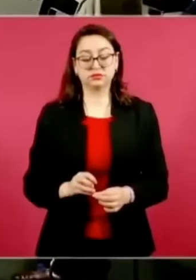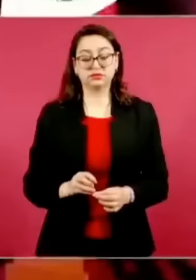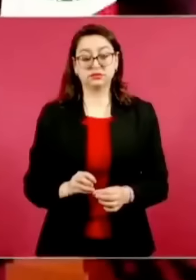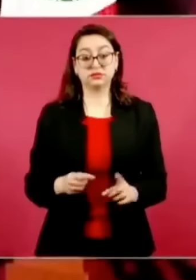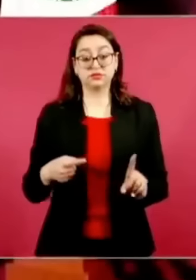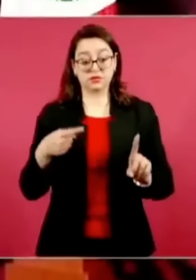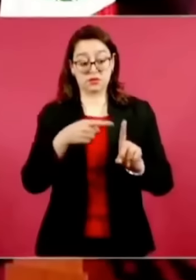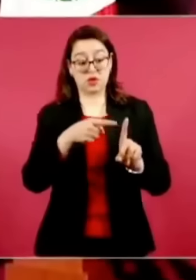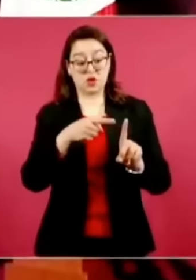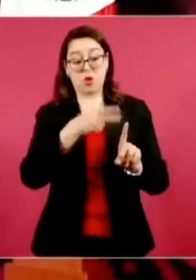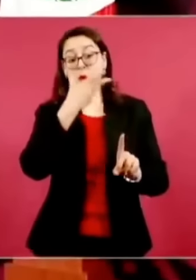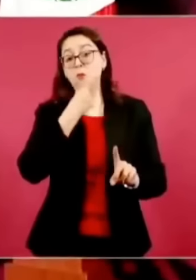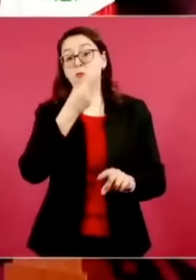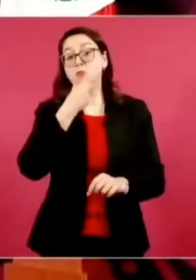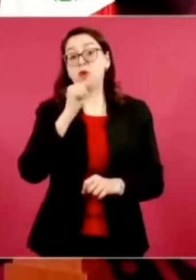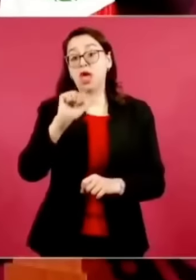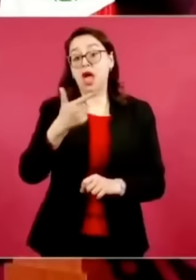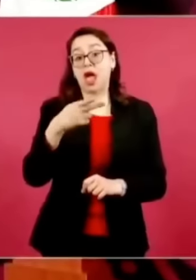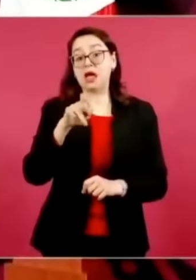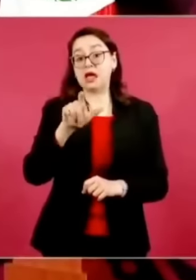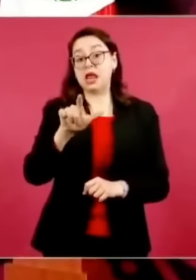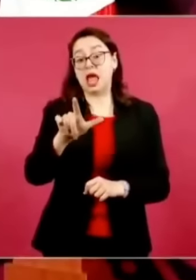como intelectual